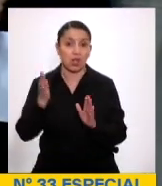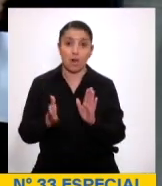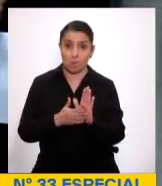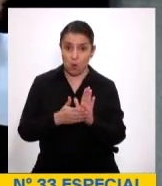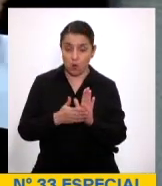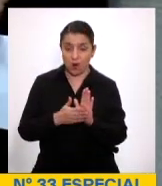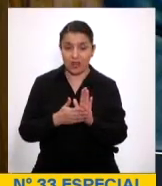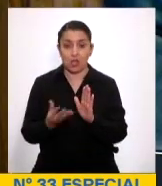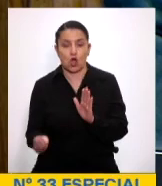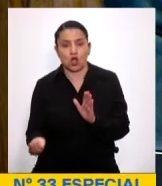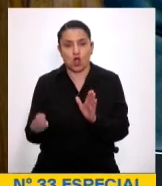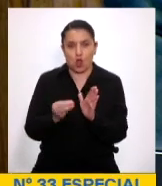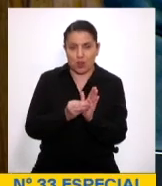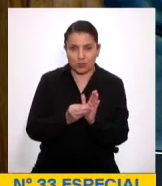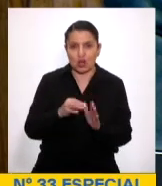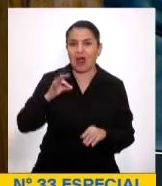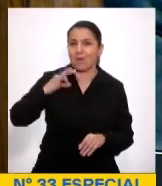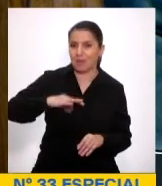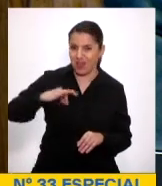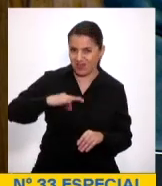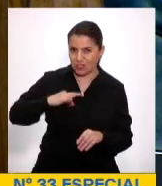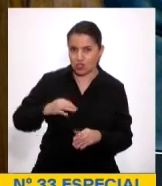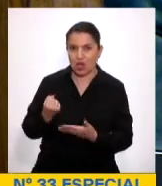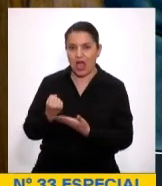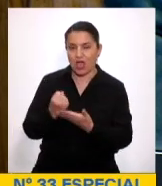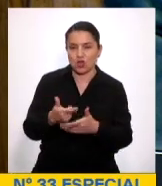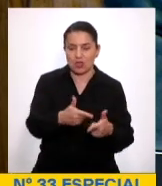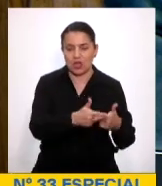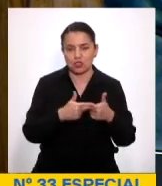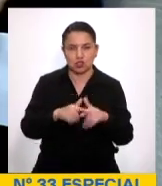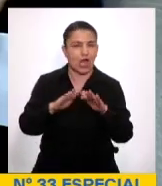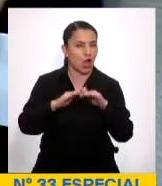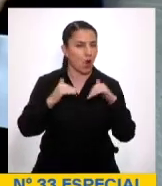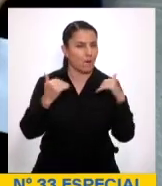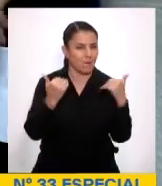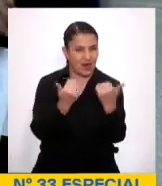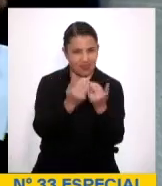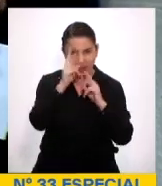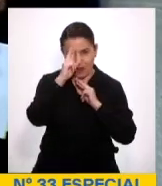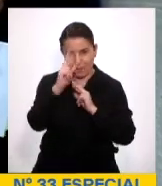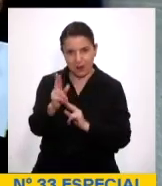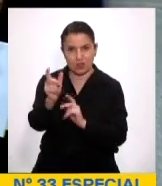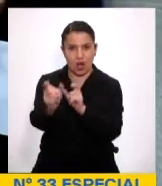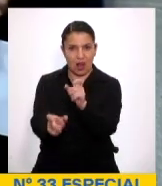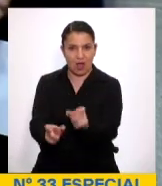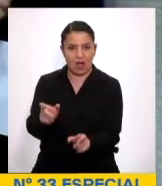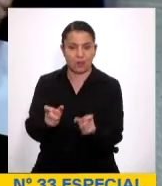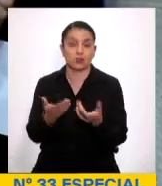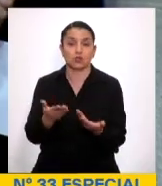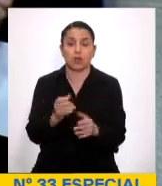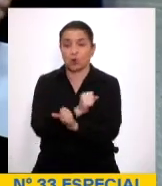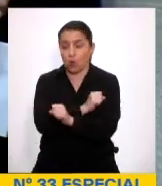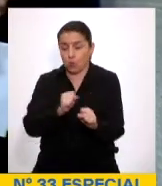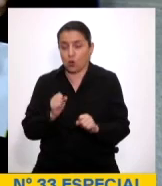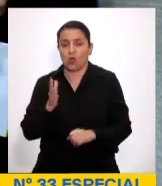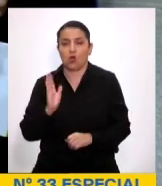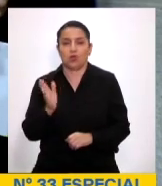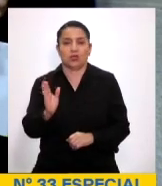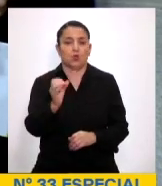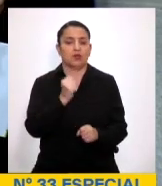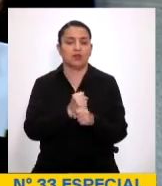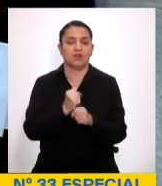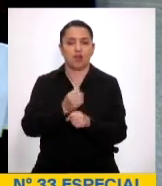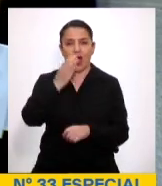incorporación en la previsión social de una forma más completa y humana fue inhabilitada de su cargo en agosto